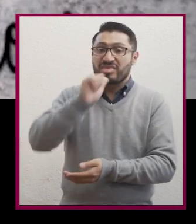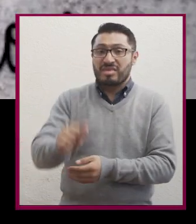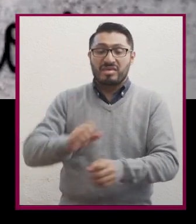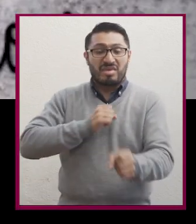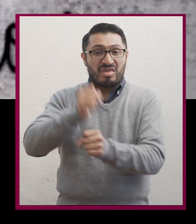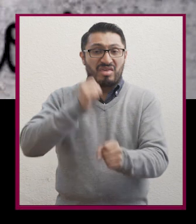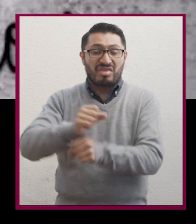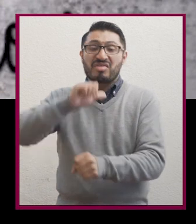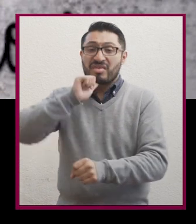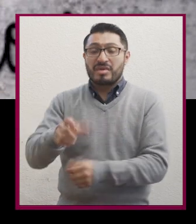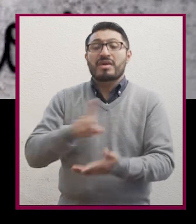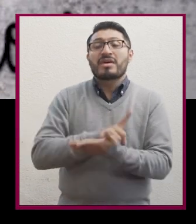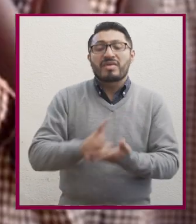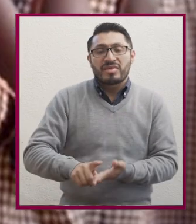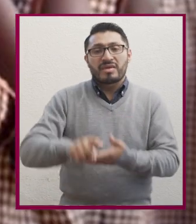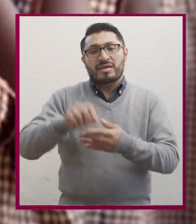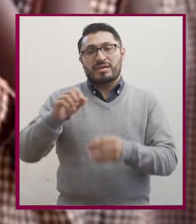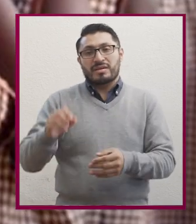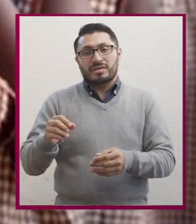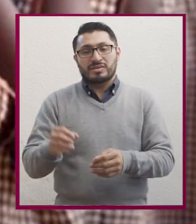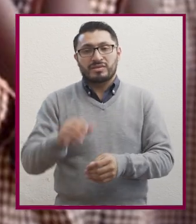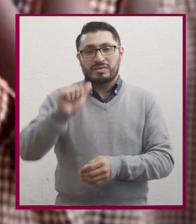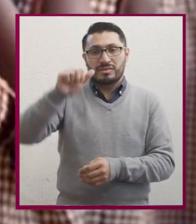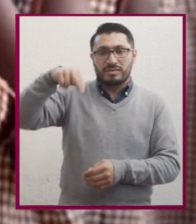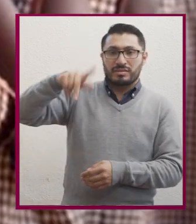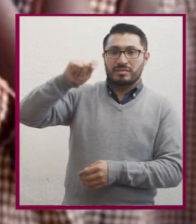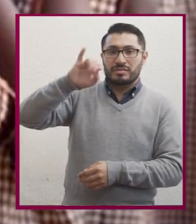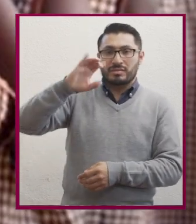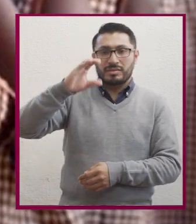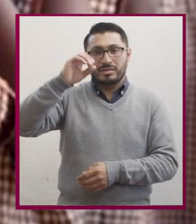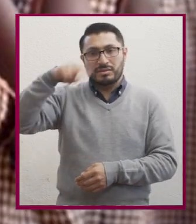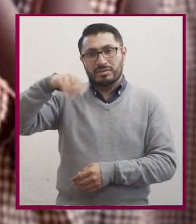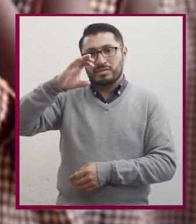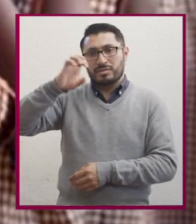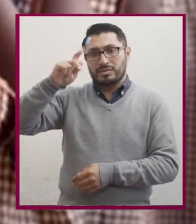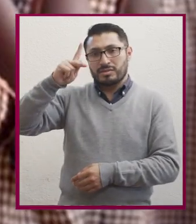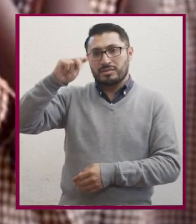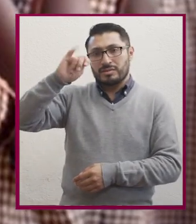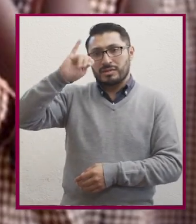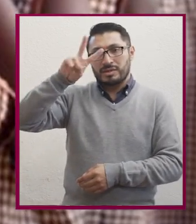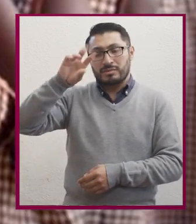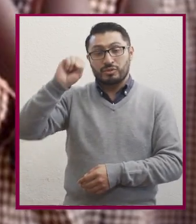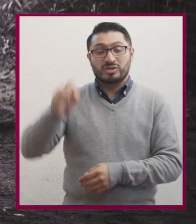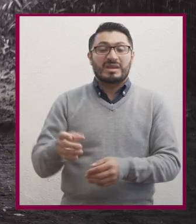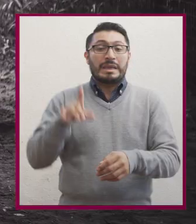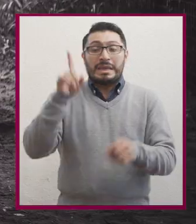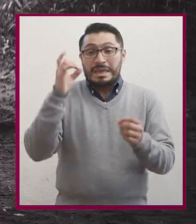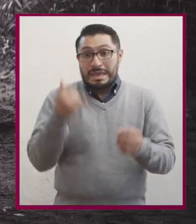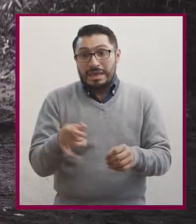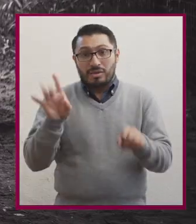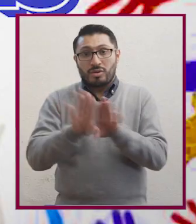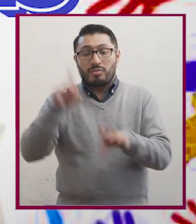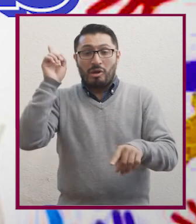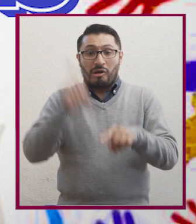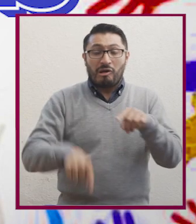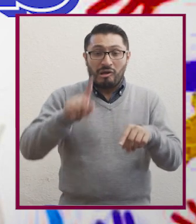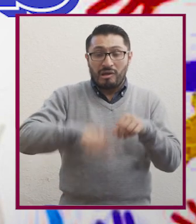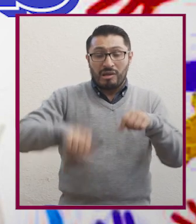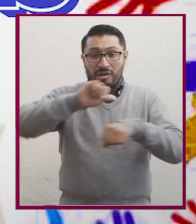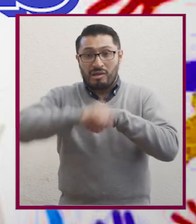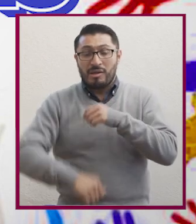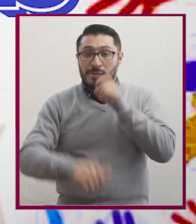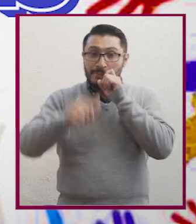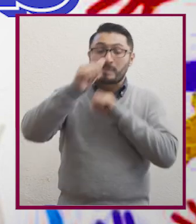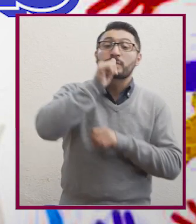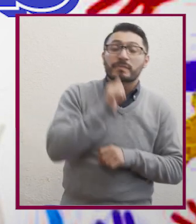derecho a los anticonceptivos y la protección contra prácticas como la mutilación genital genital femenina y masculina. Todo esto